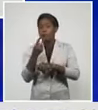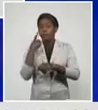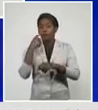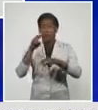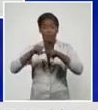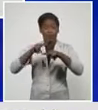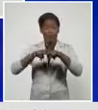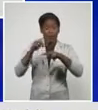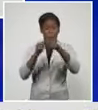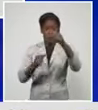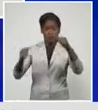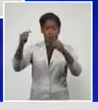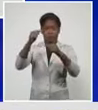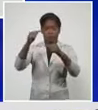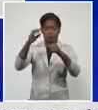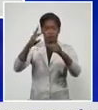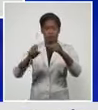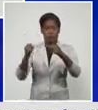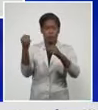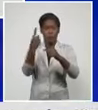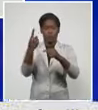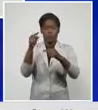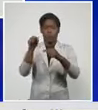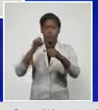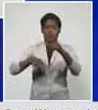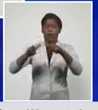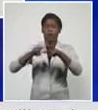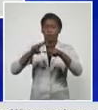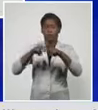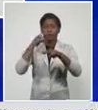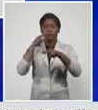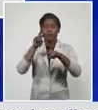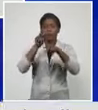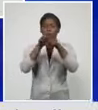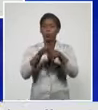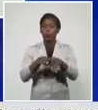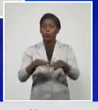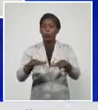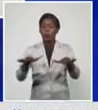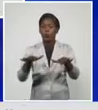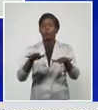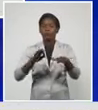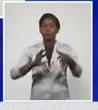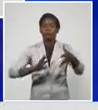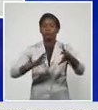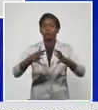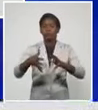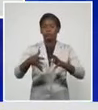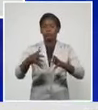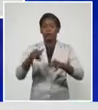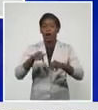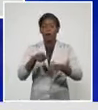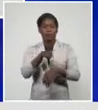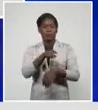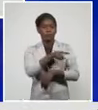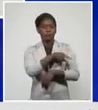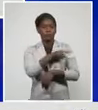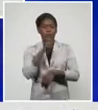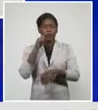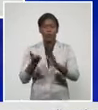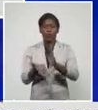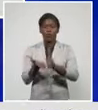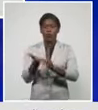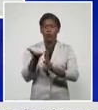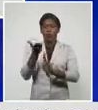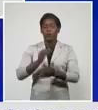Cuba y se ha ido incrementando en los últimos 3 días. Le sigue Pinar del